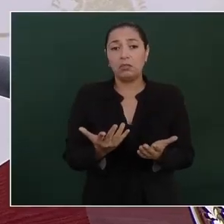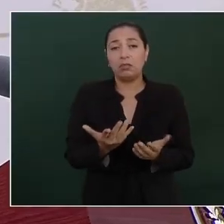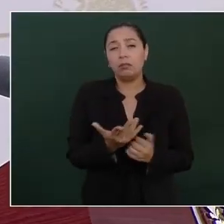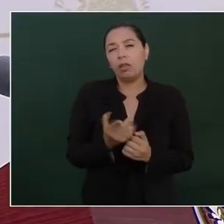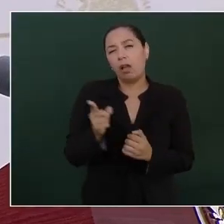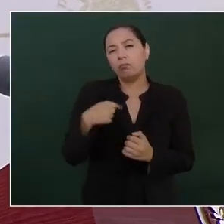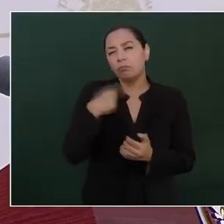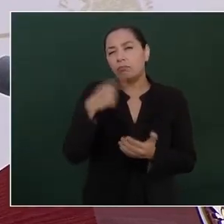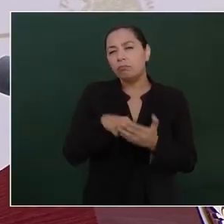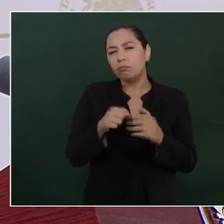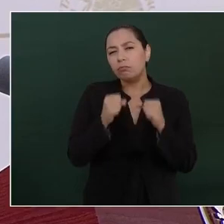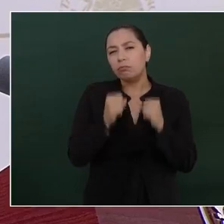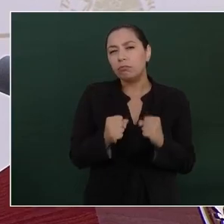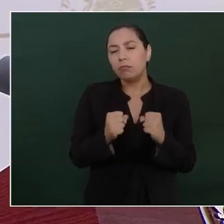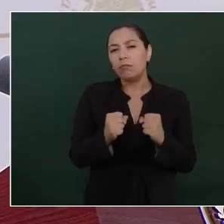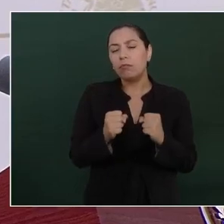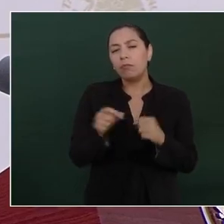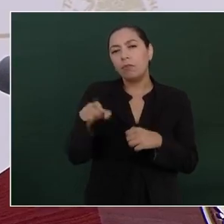Seguramente ahí está